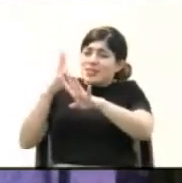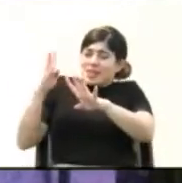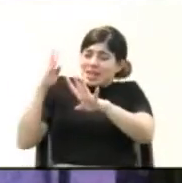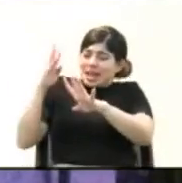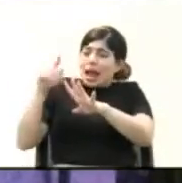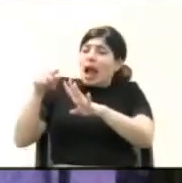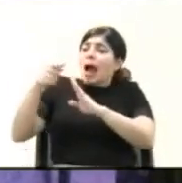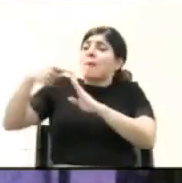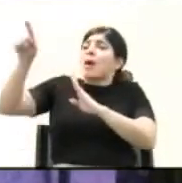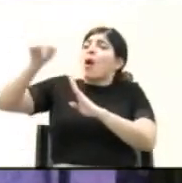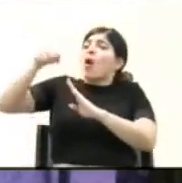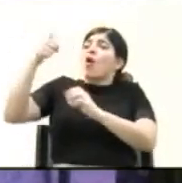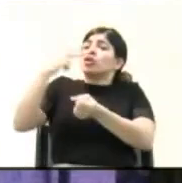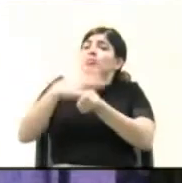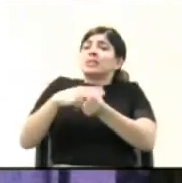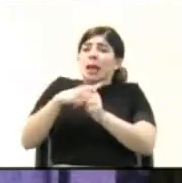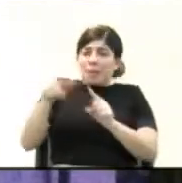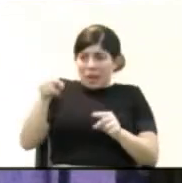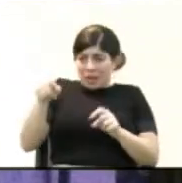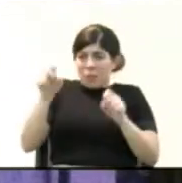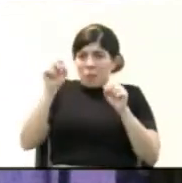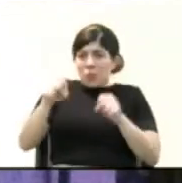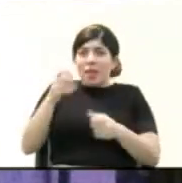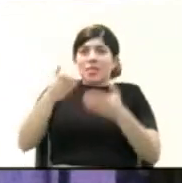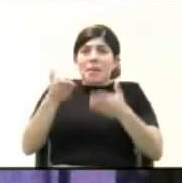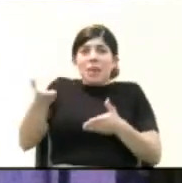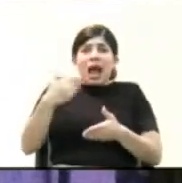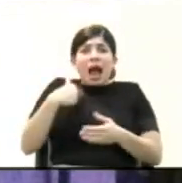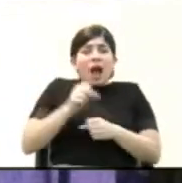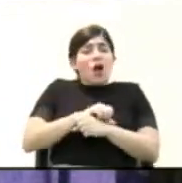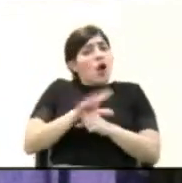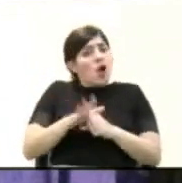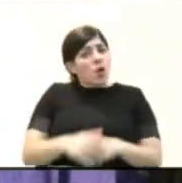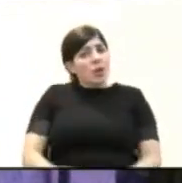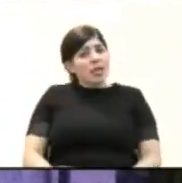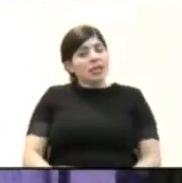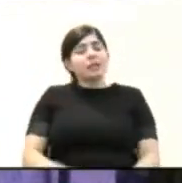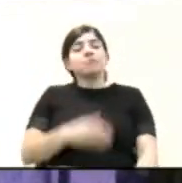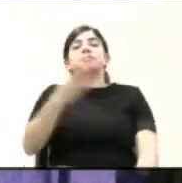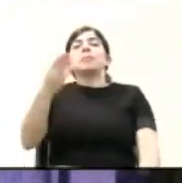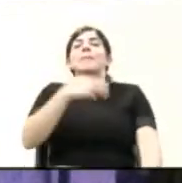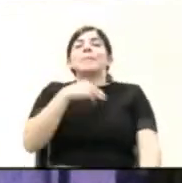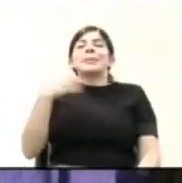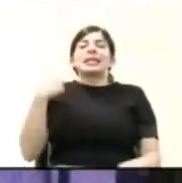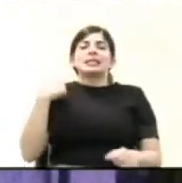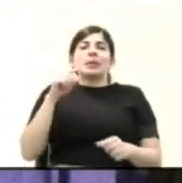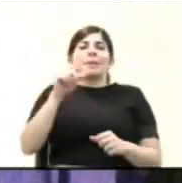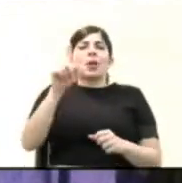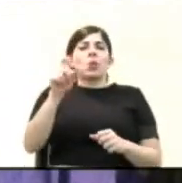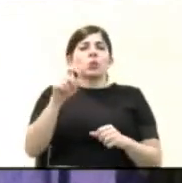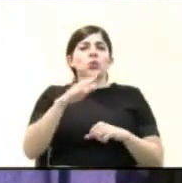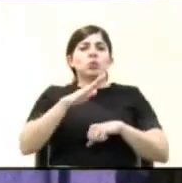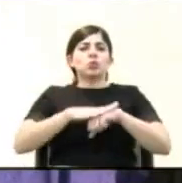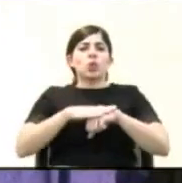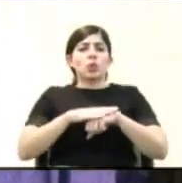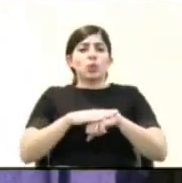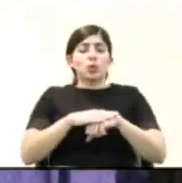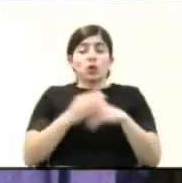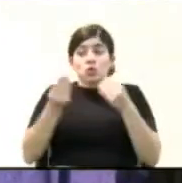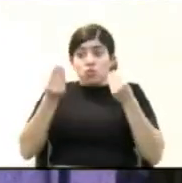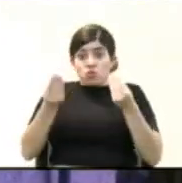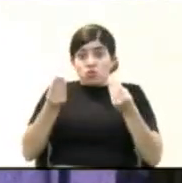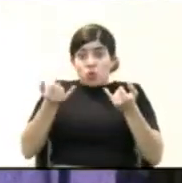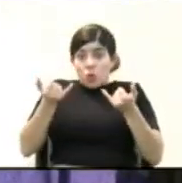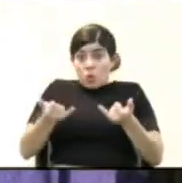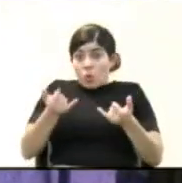enviarlos a otros centros médicos cuando son casos que pueden ser sospechosos de COVID. Al señor ministro le pregunto sobre si hay tantos casos, si